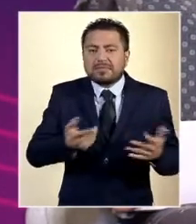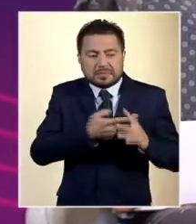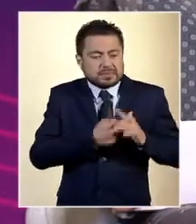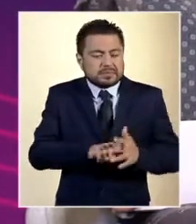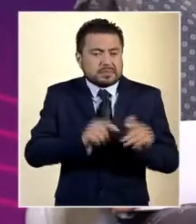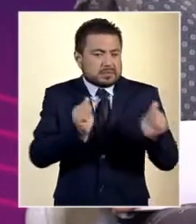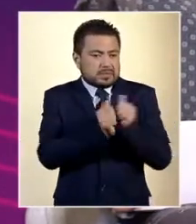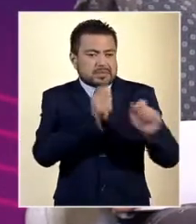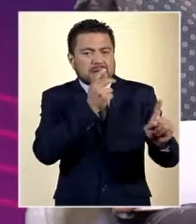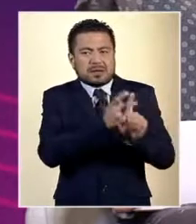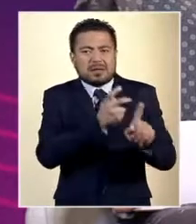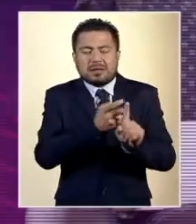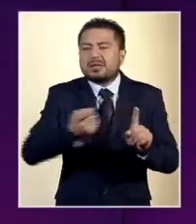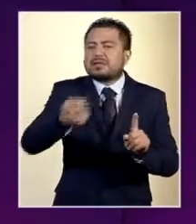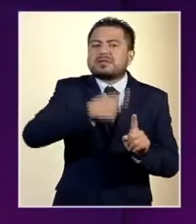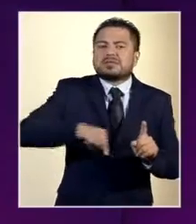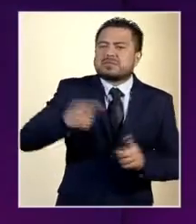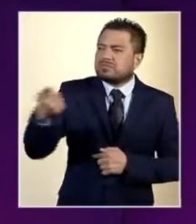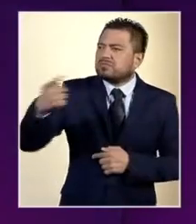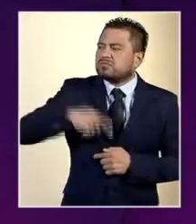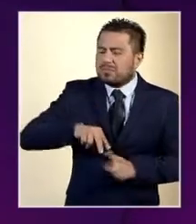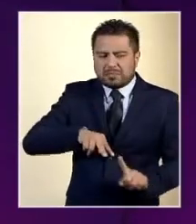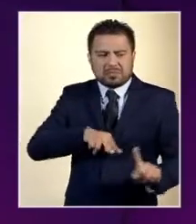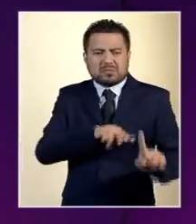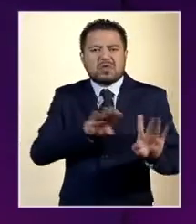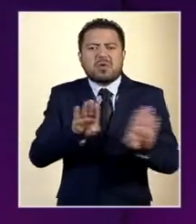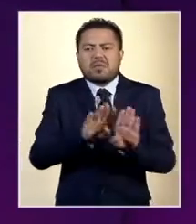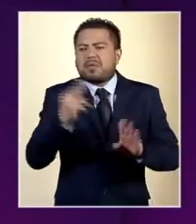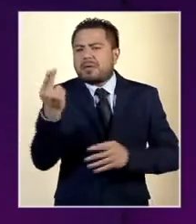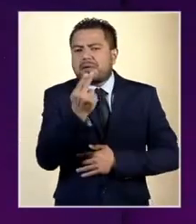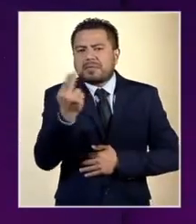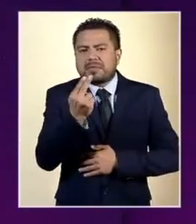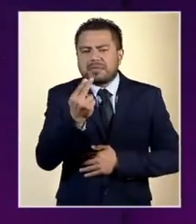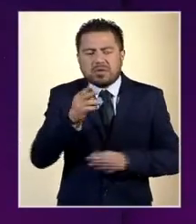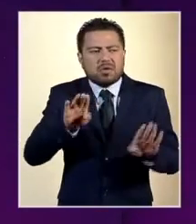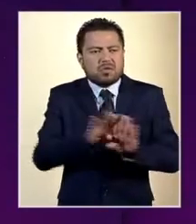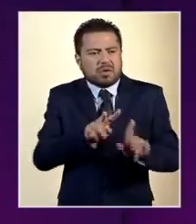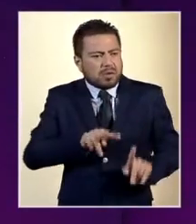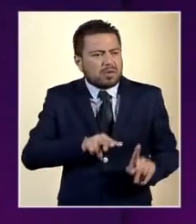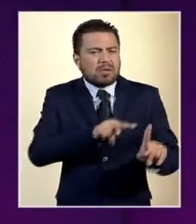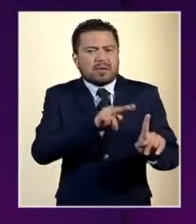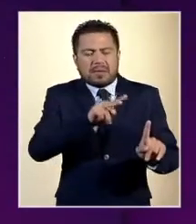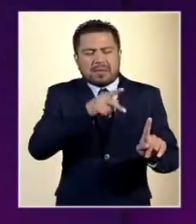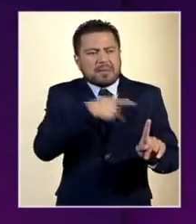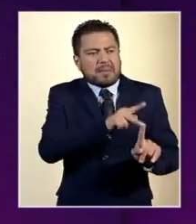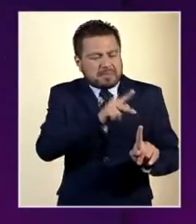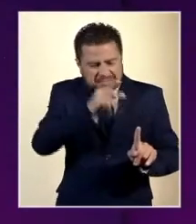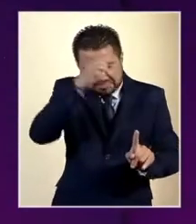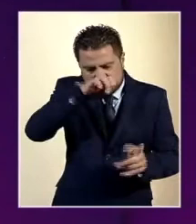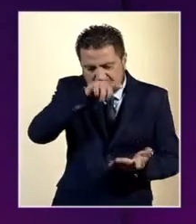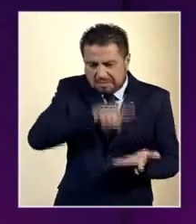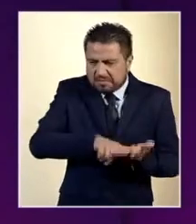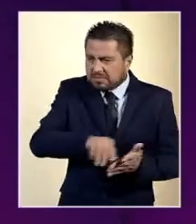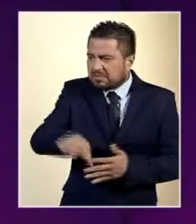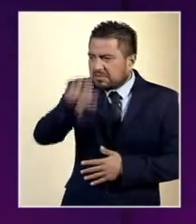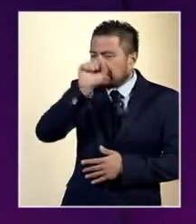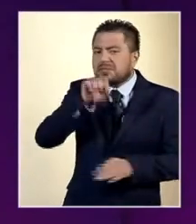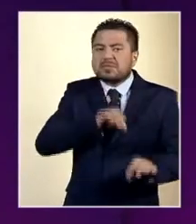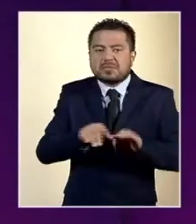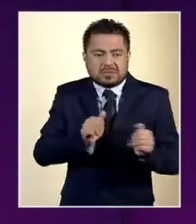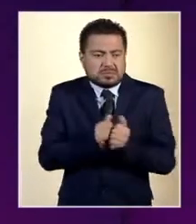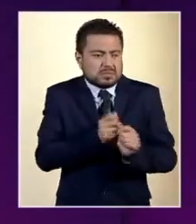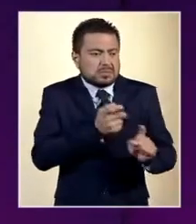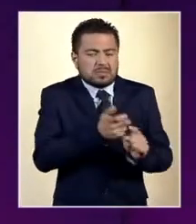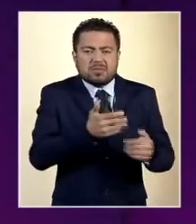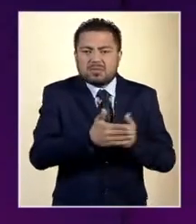partir de eso, pues los vemos como sus necesidades, vemos como sus expectativas, y con eso ya trabajamos, por